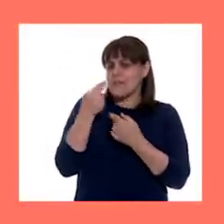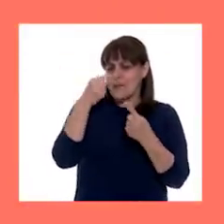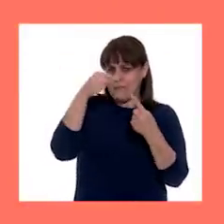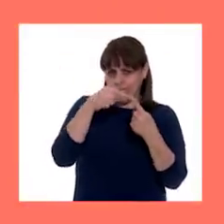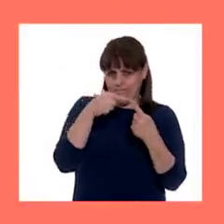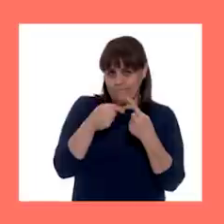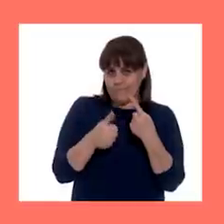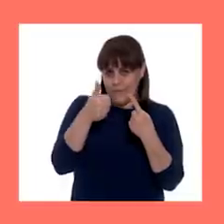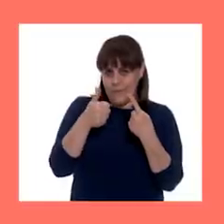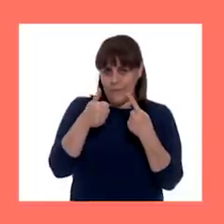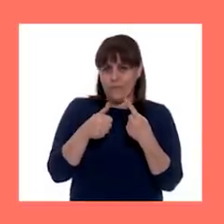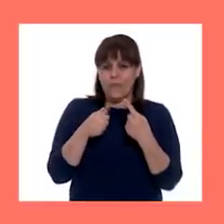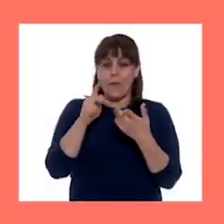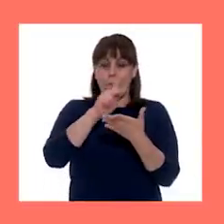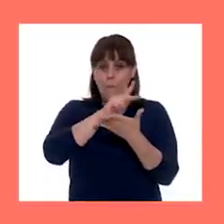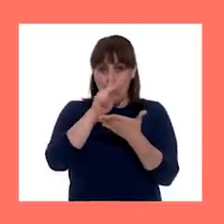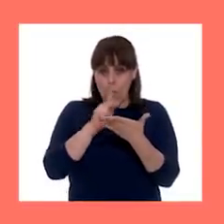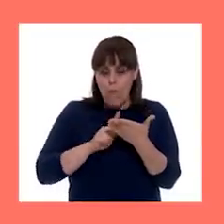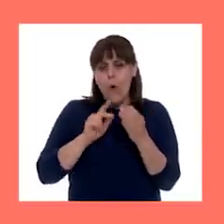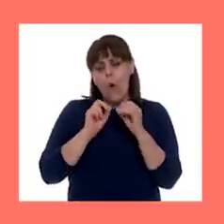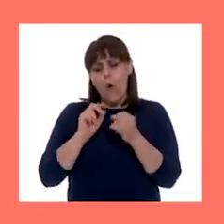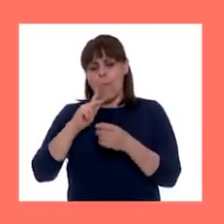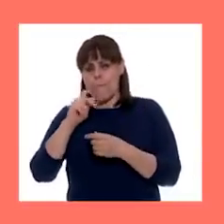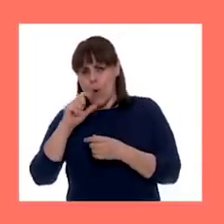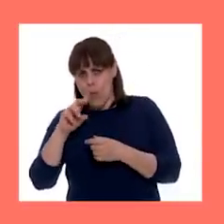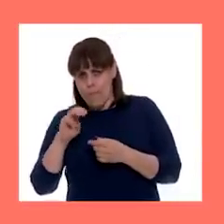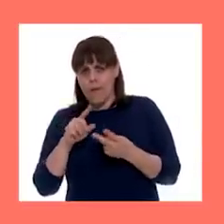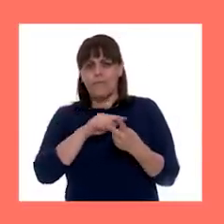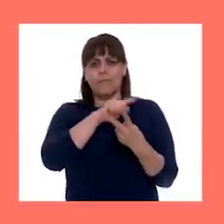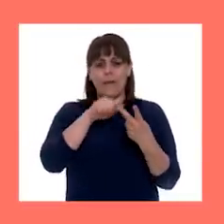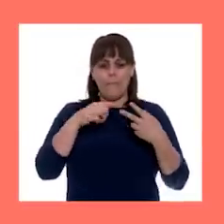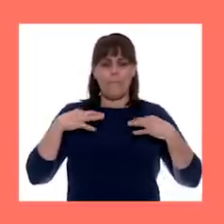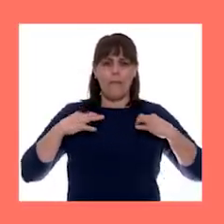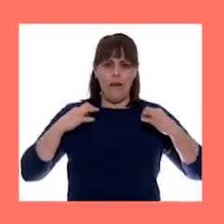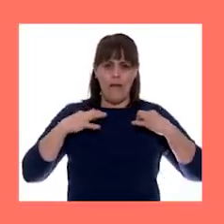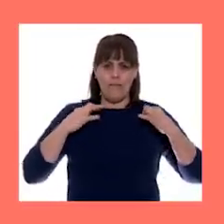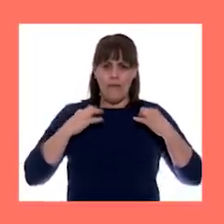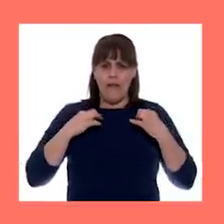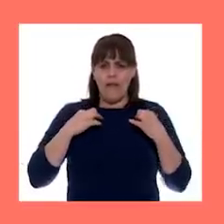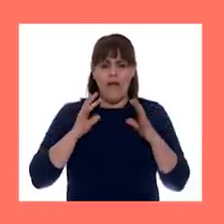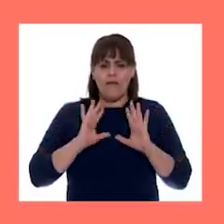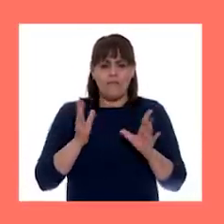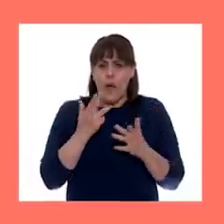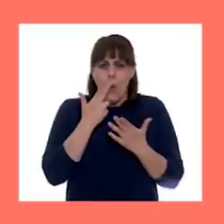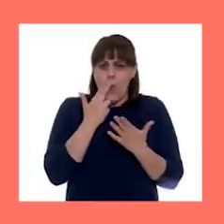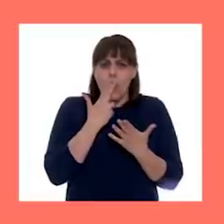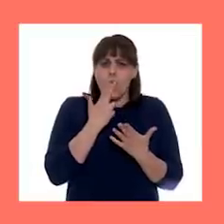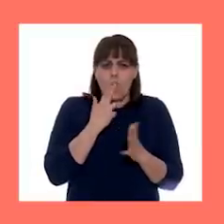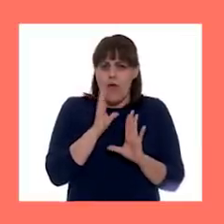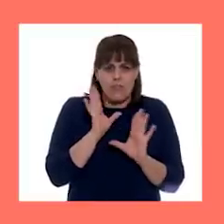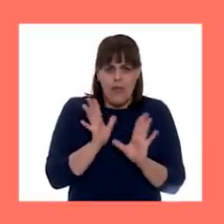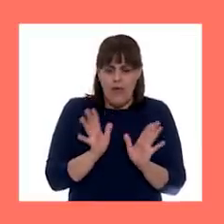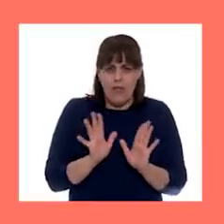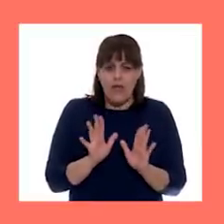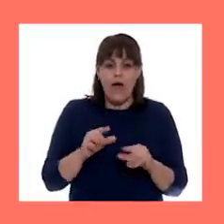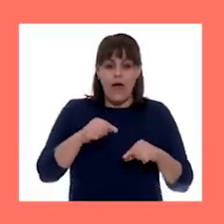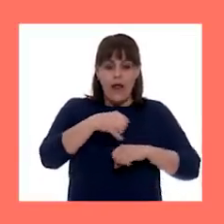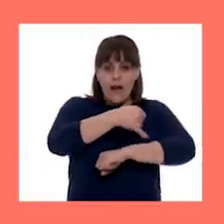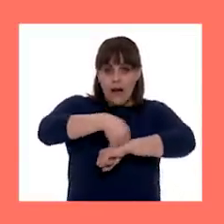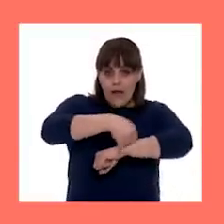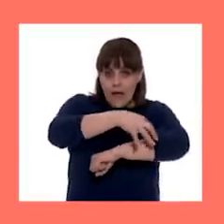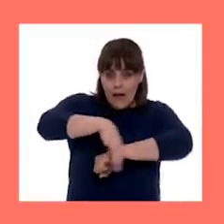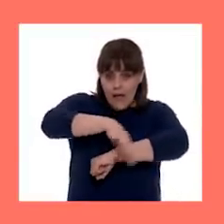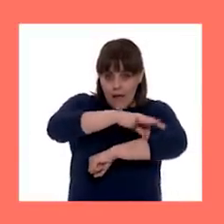Necesitarás un plumón o una pluma, una playera de algodón que ya no uses, una regla